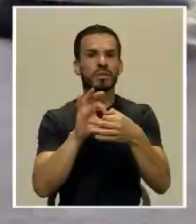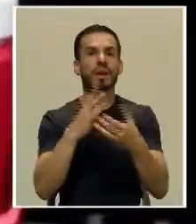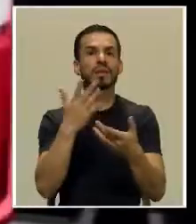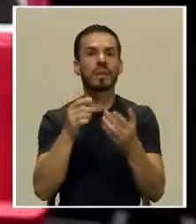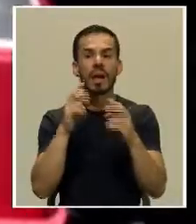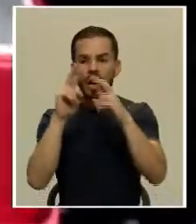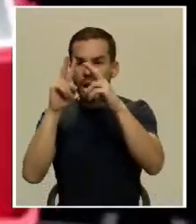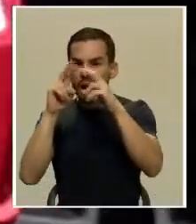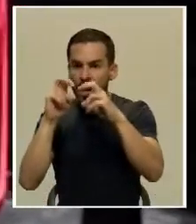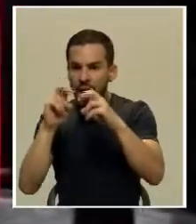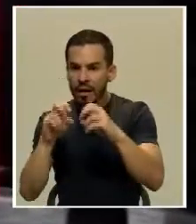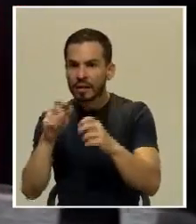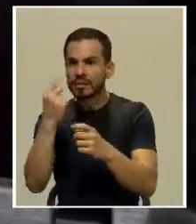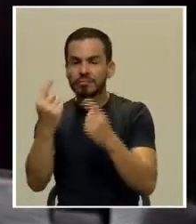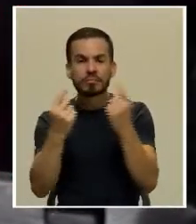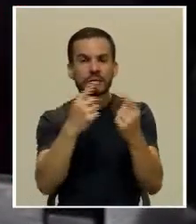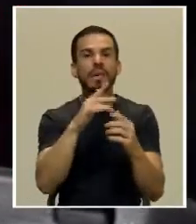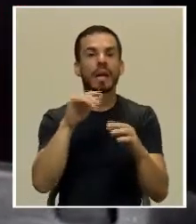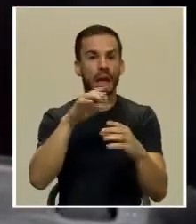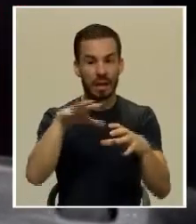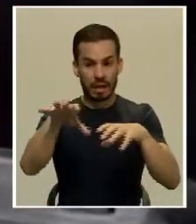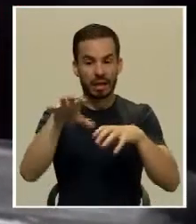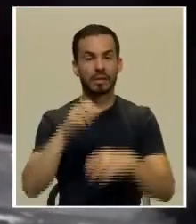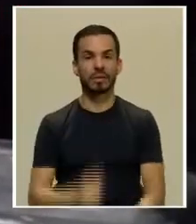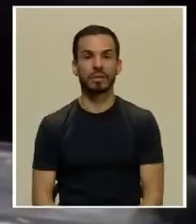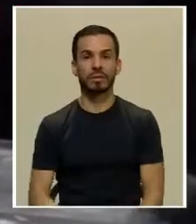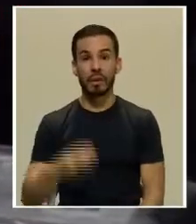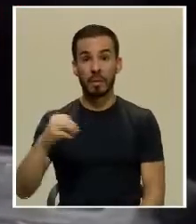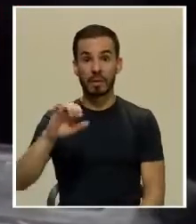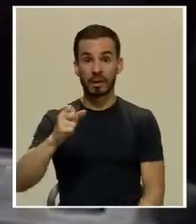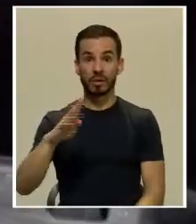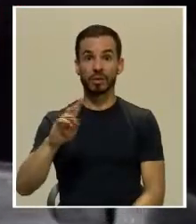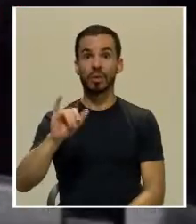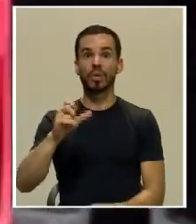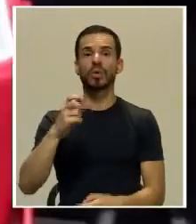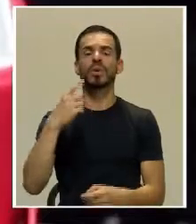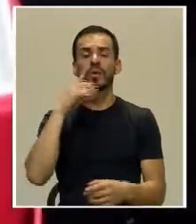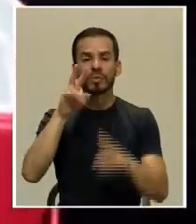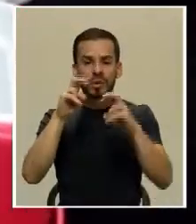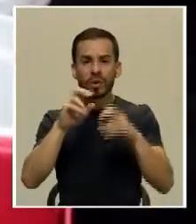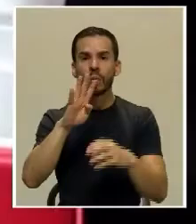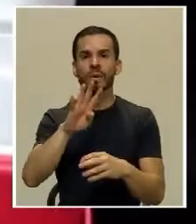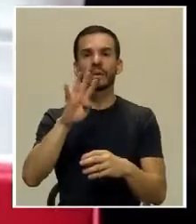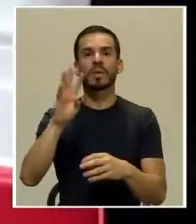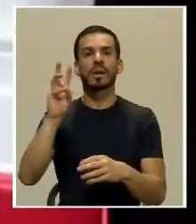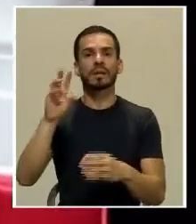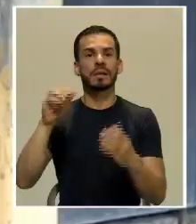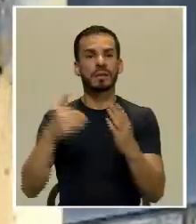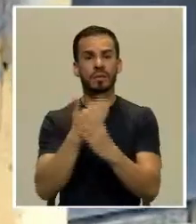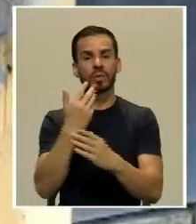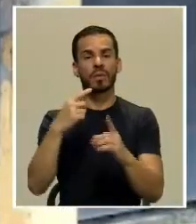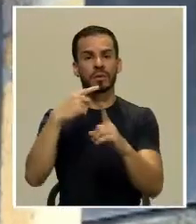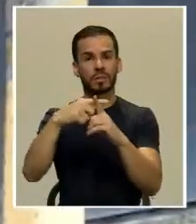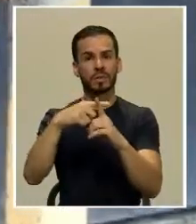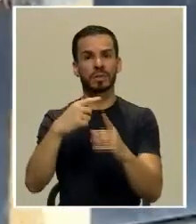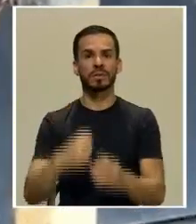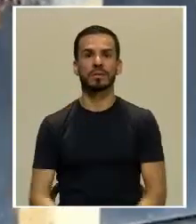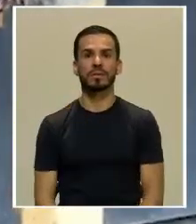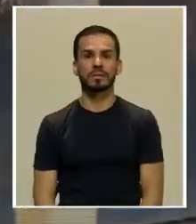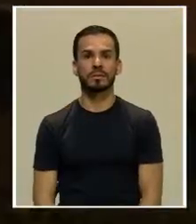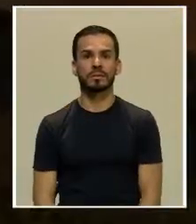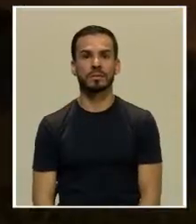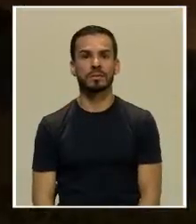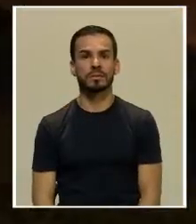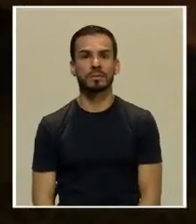a tamizajes en el cantón. A este martes 14 de julio se registraron 446 casos nuevos de